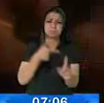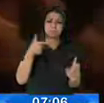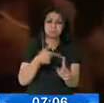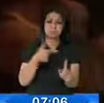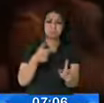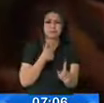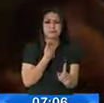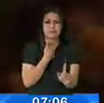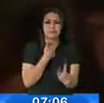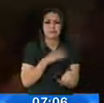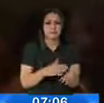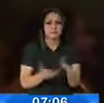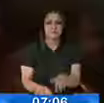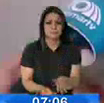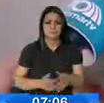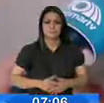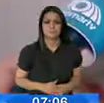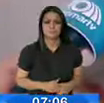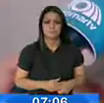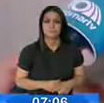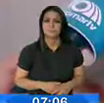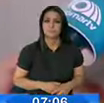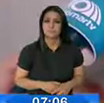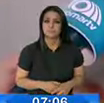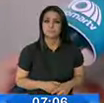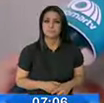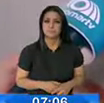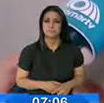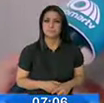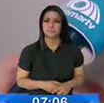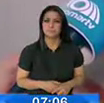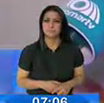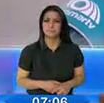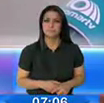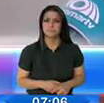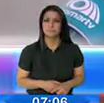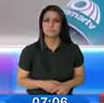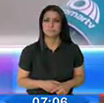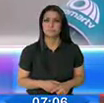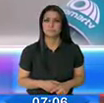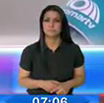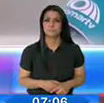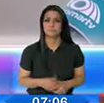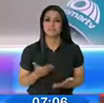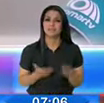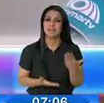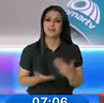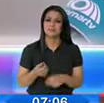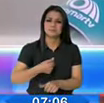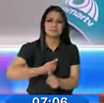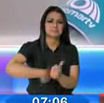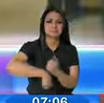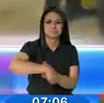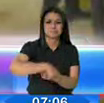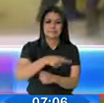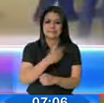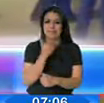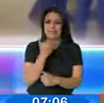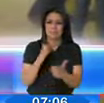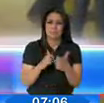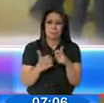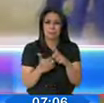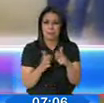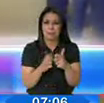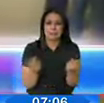a quemarropa con 4 disparos. Entonces, podríamos decir que posiblemente es un ajuste de cuentas en donde pues dentro de